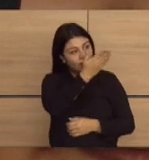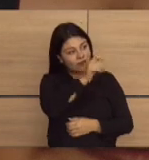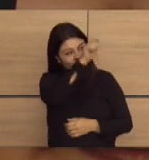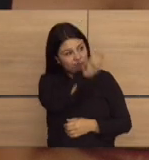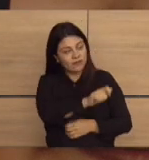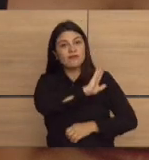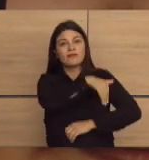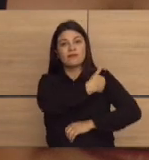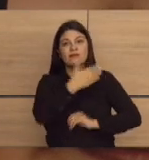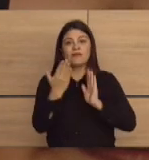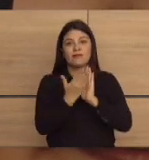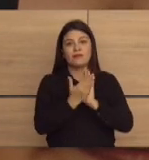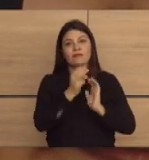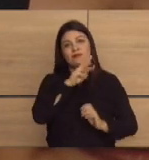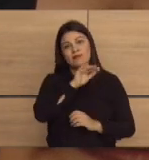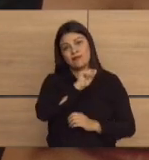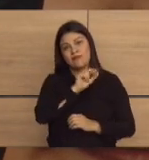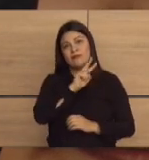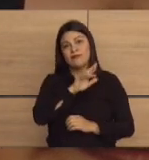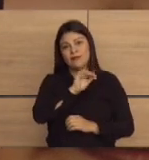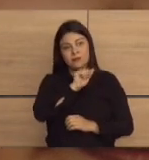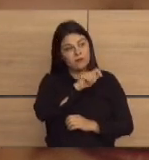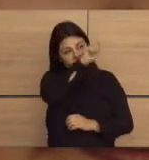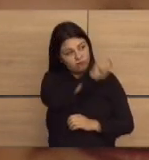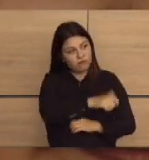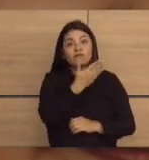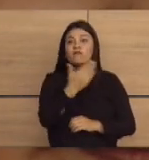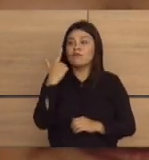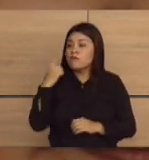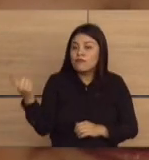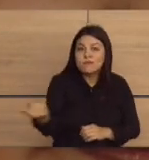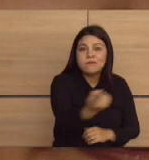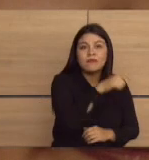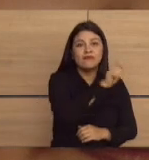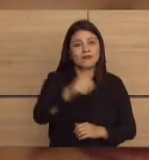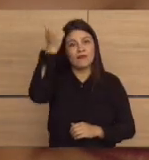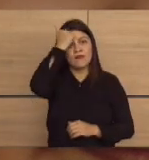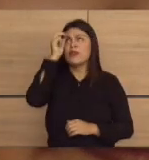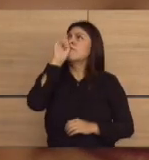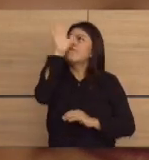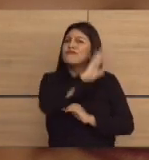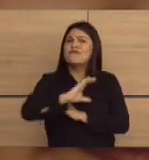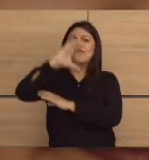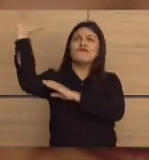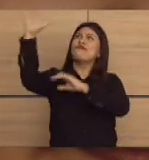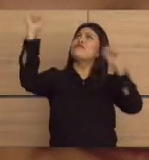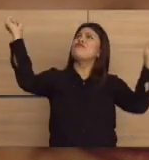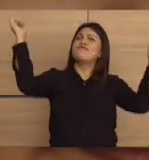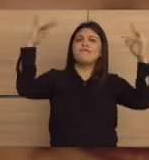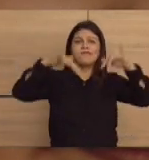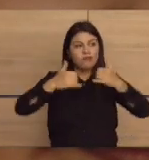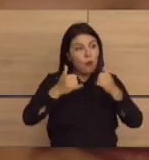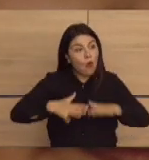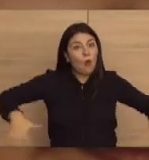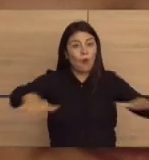doctora María Victoria Angulo, educadores todos de Colombia reunidos aquí en este